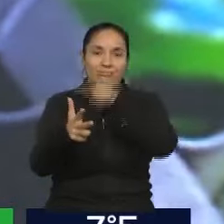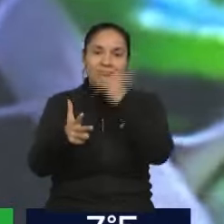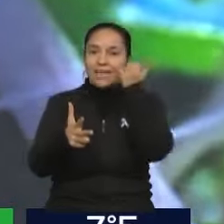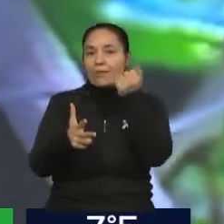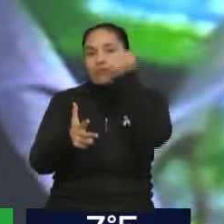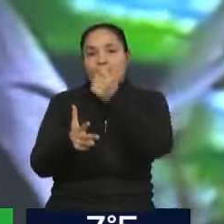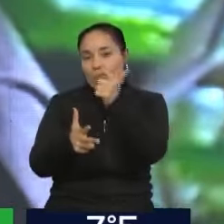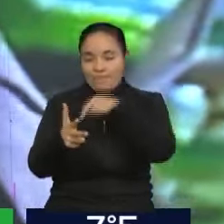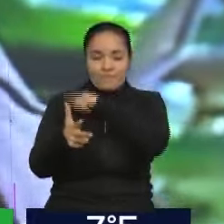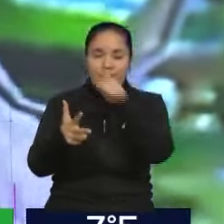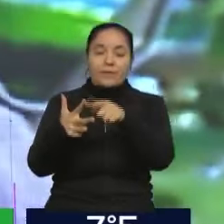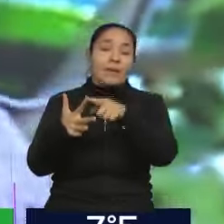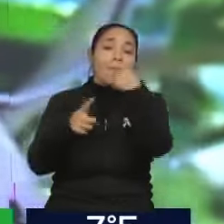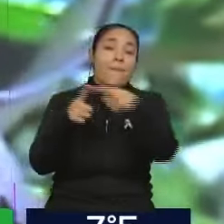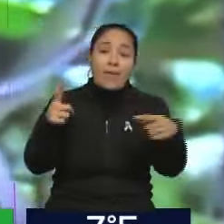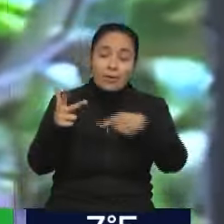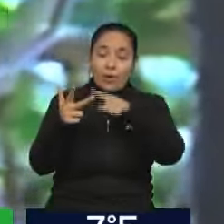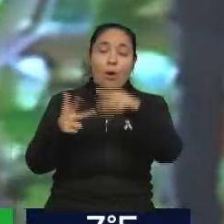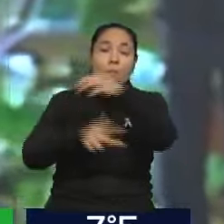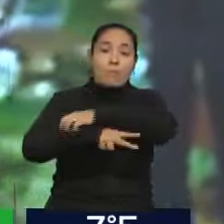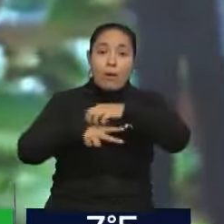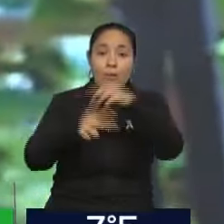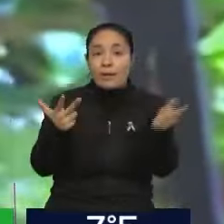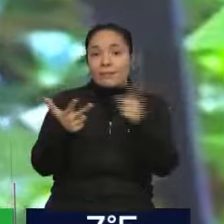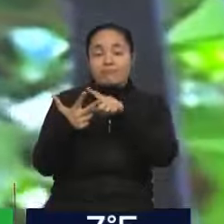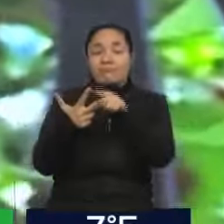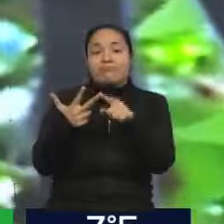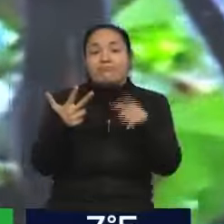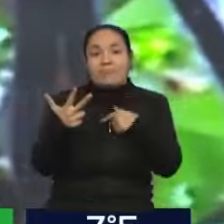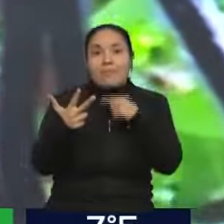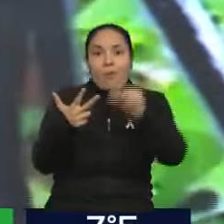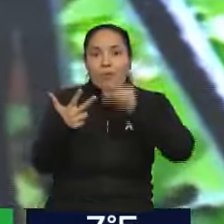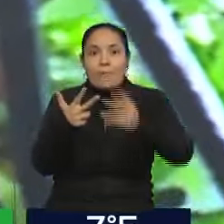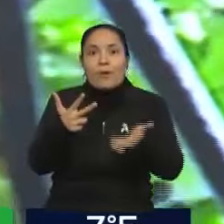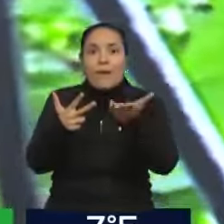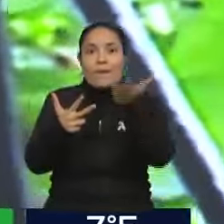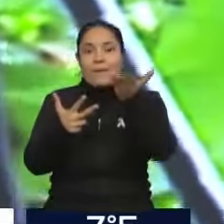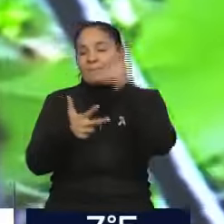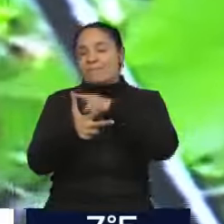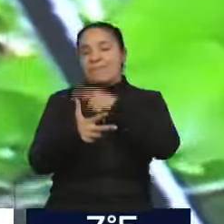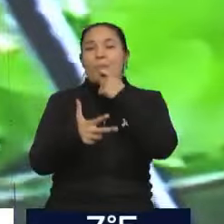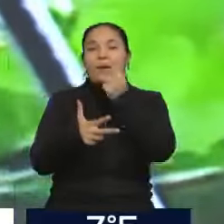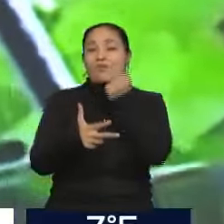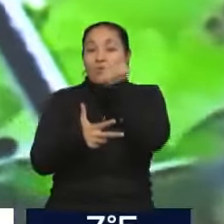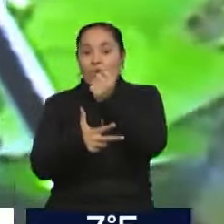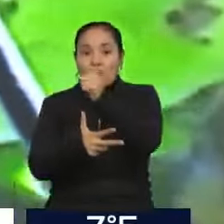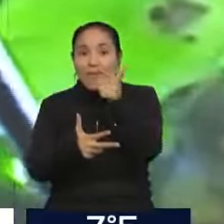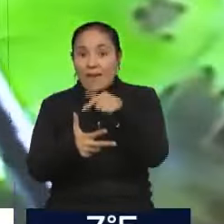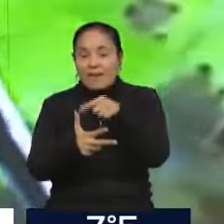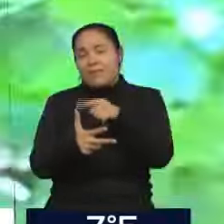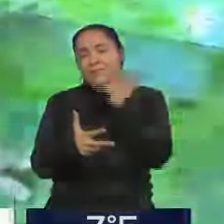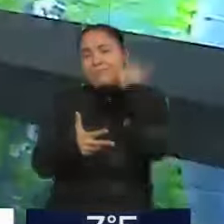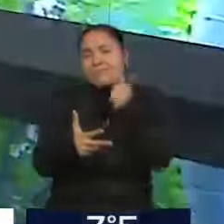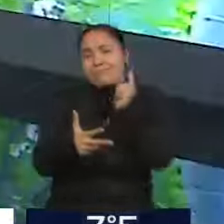no vas a, al menos en la luz, no vas a notar la diferencia porque ya no estás recibiendo subsidios y ese es un punto a tener